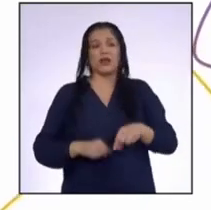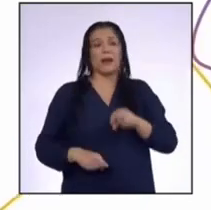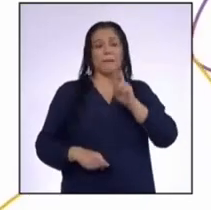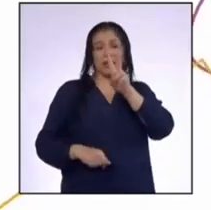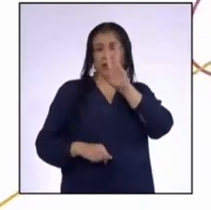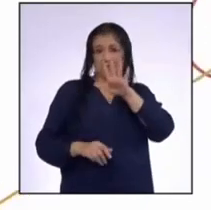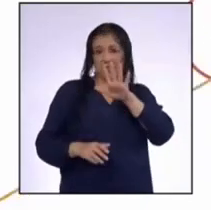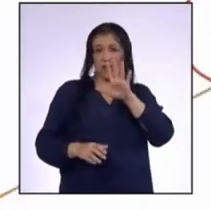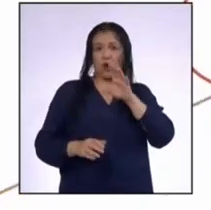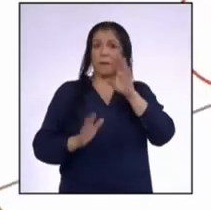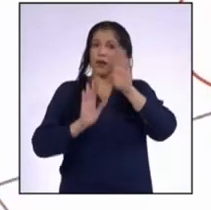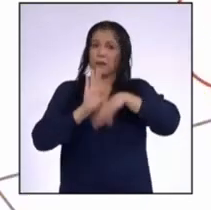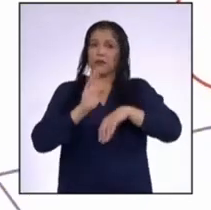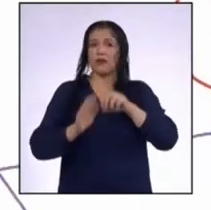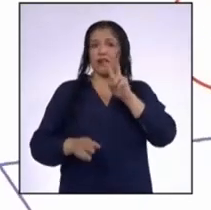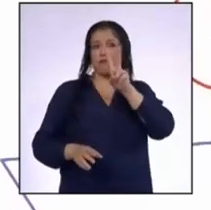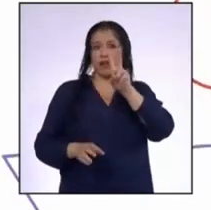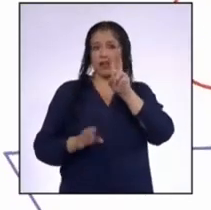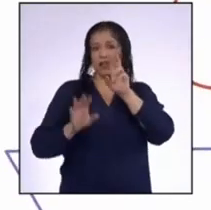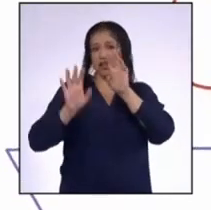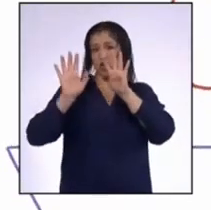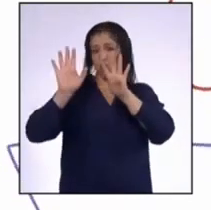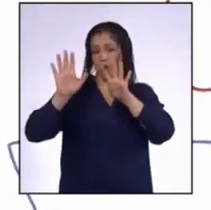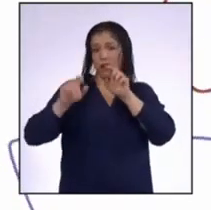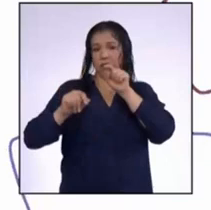29 enteros 9 décimos.